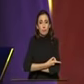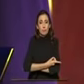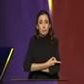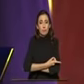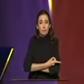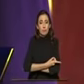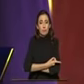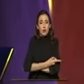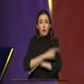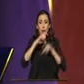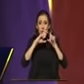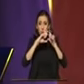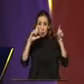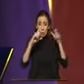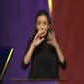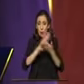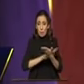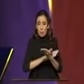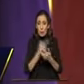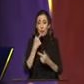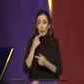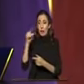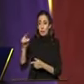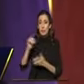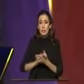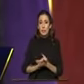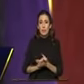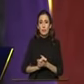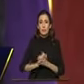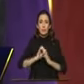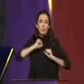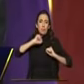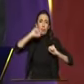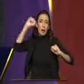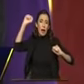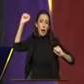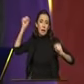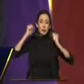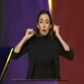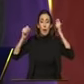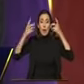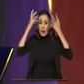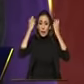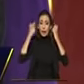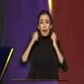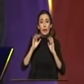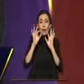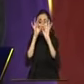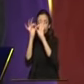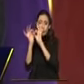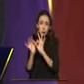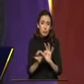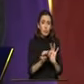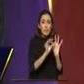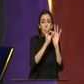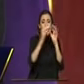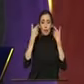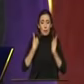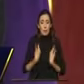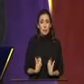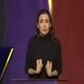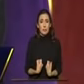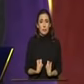En una parte le dice a ella que se desperece, que se levante, que se peine, que se asee, que se